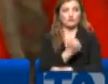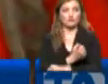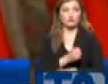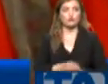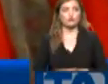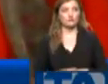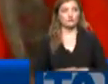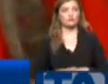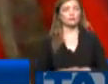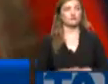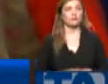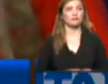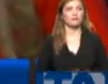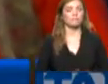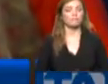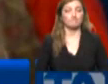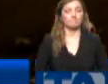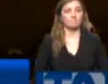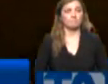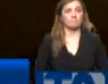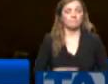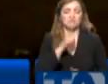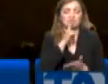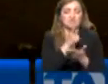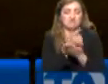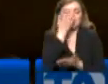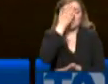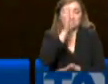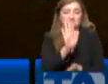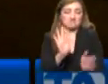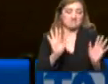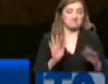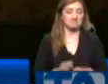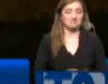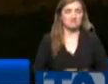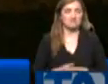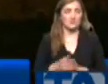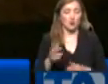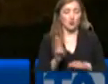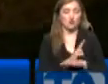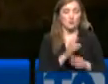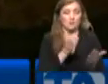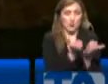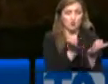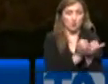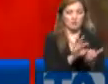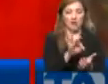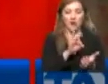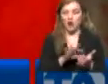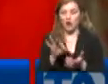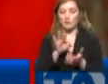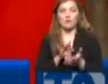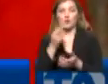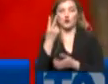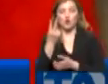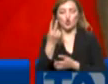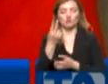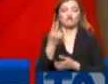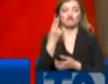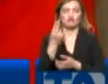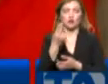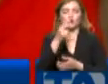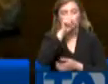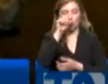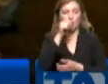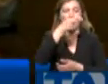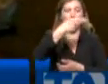droga, la verdad no puedo negar mi realidad. Lo poco que gana con esta actividad lo usa para comprar H y ploplo. Unas 5 fundas en el